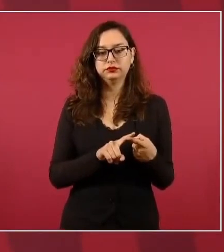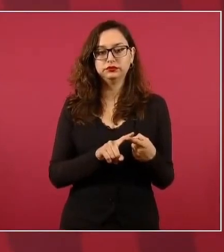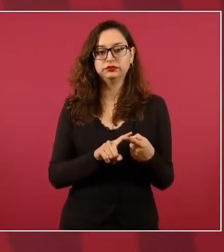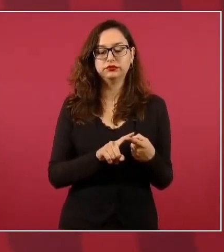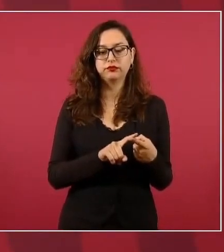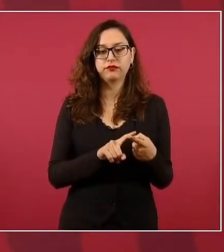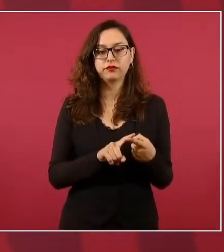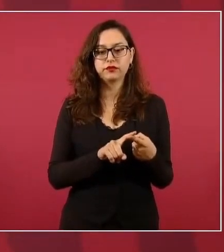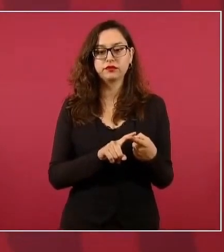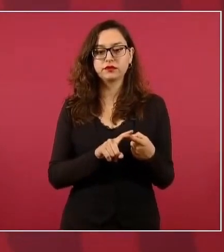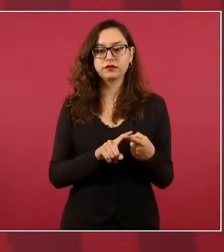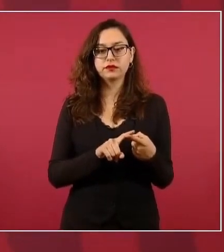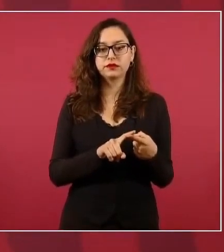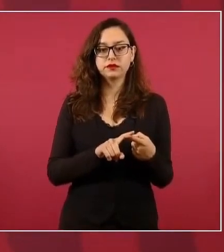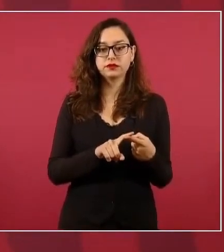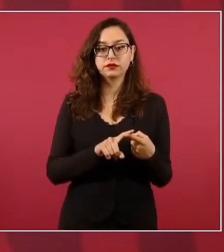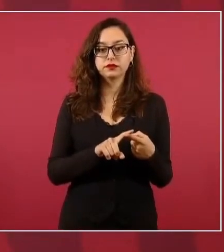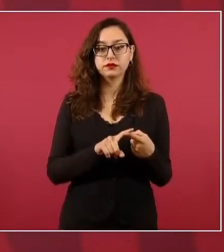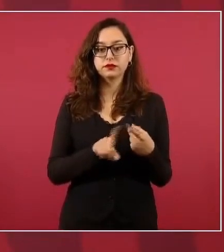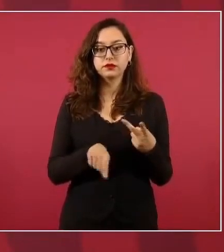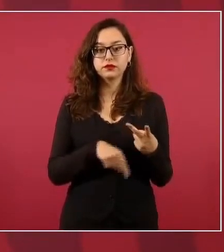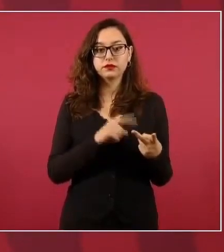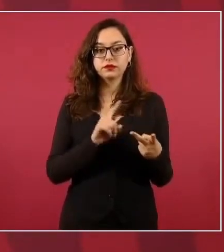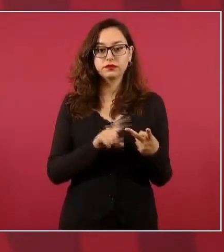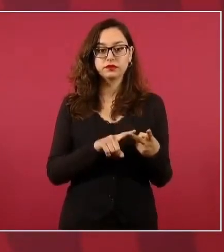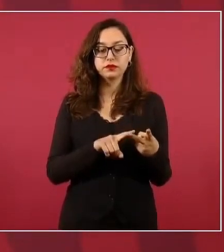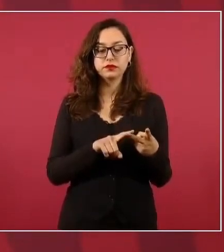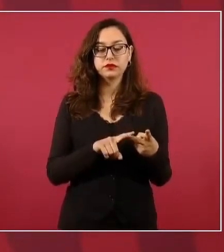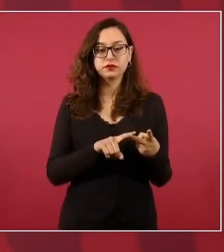va a estar el presidente